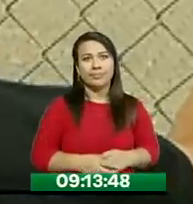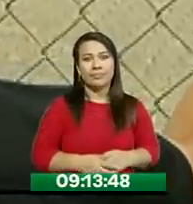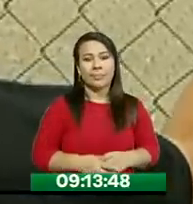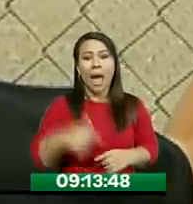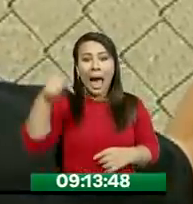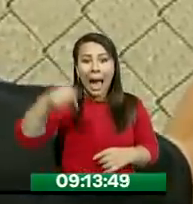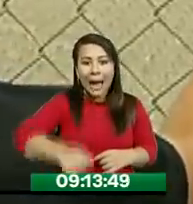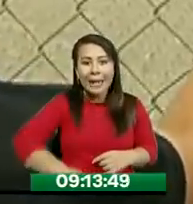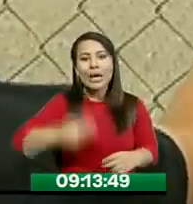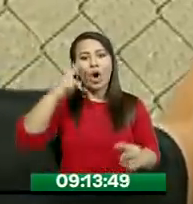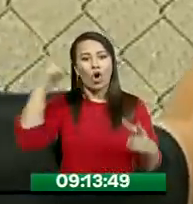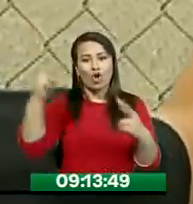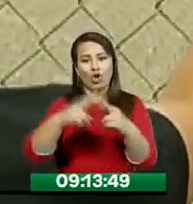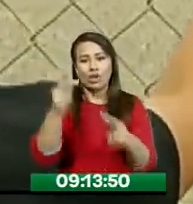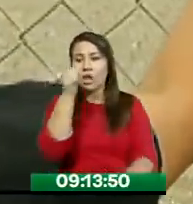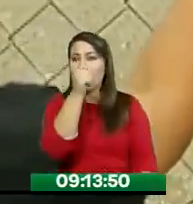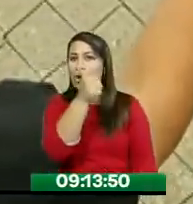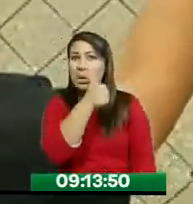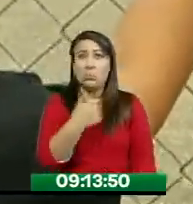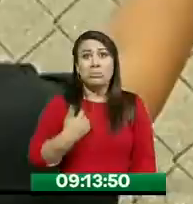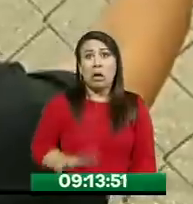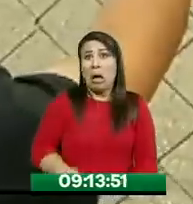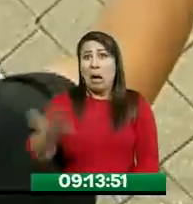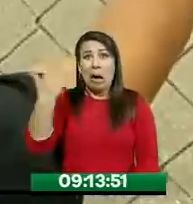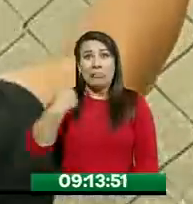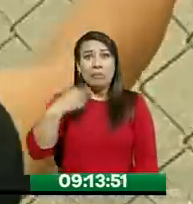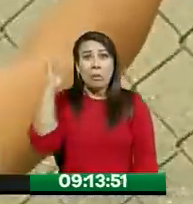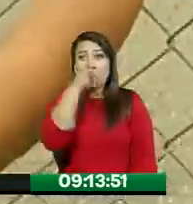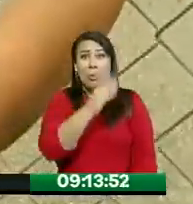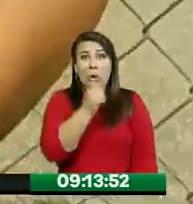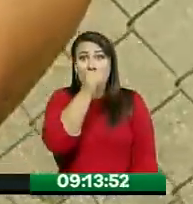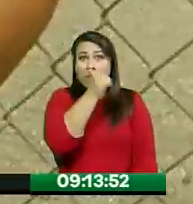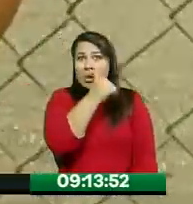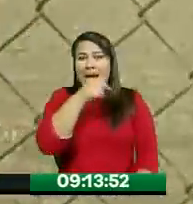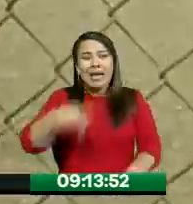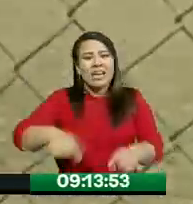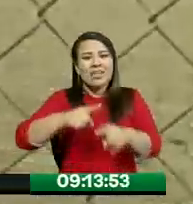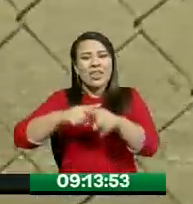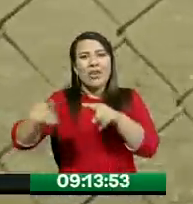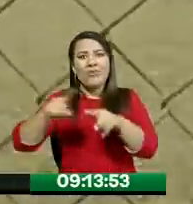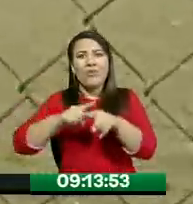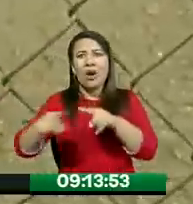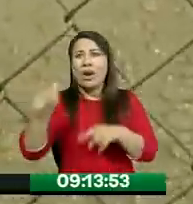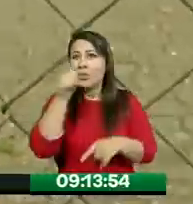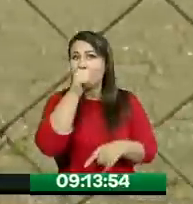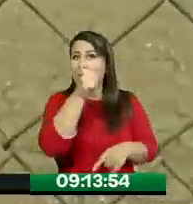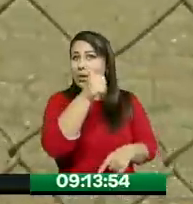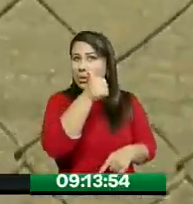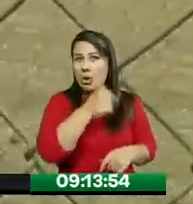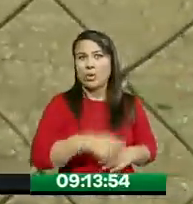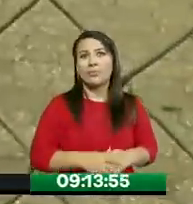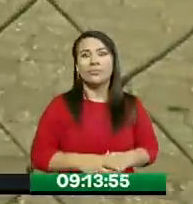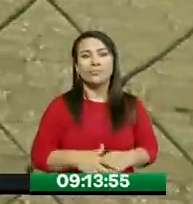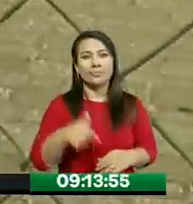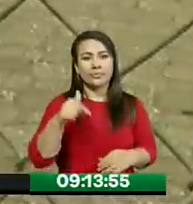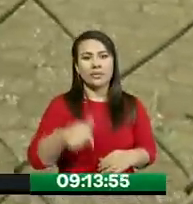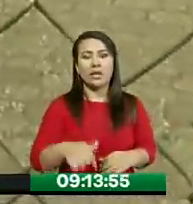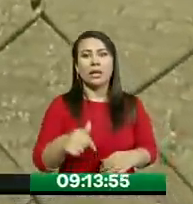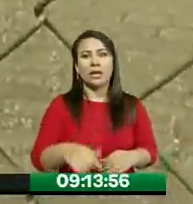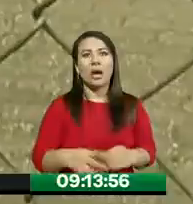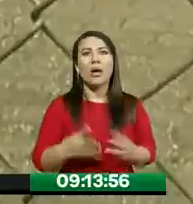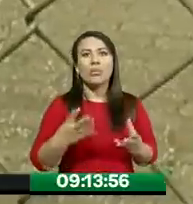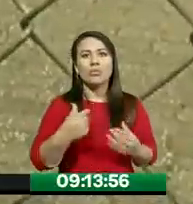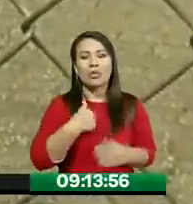salado. Y tenemos conocimiento, permítame, mi estimado amigo, tenemos conocimiento de que esta empresa a diario está recolectando aproximadamente